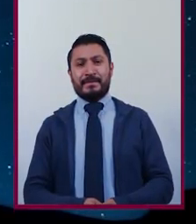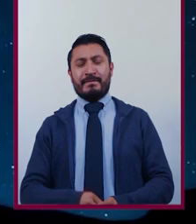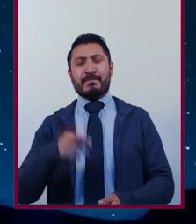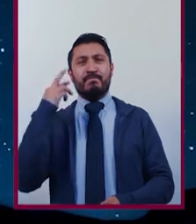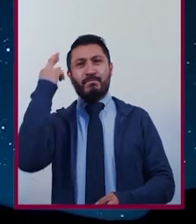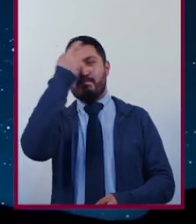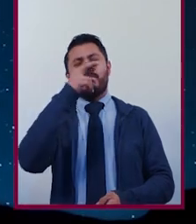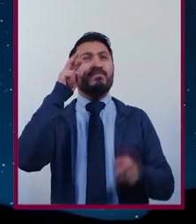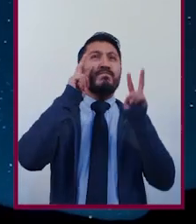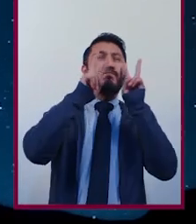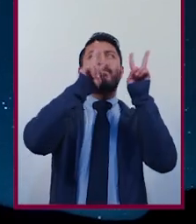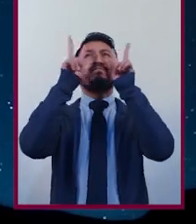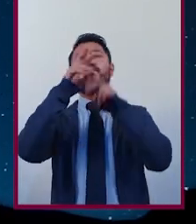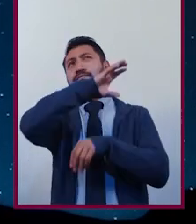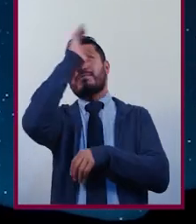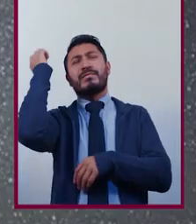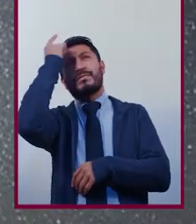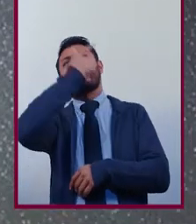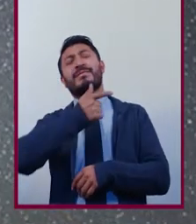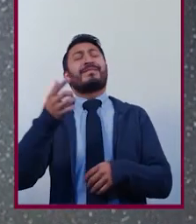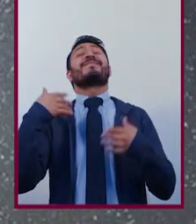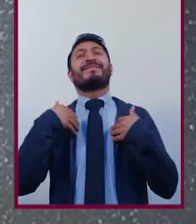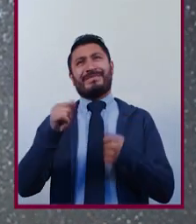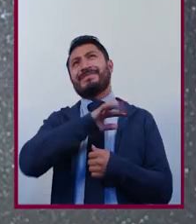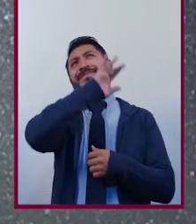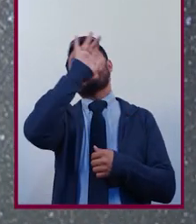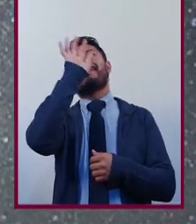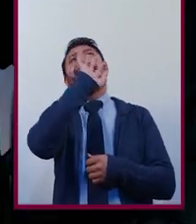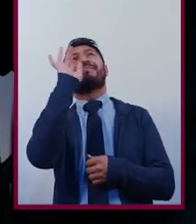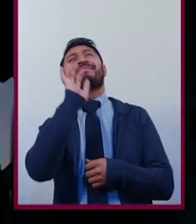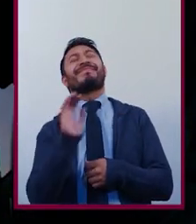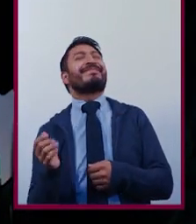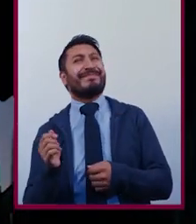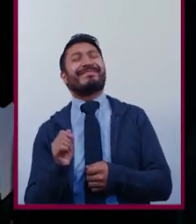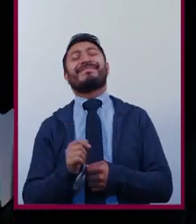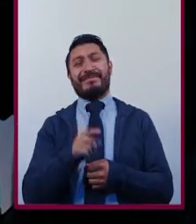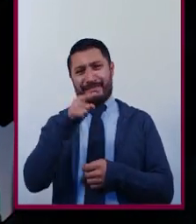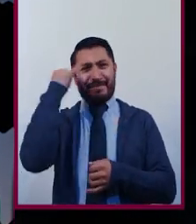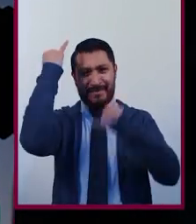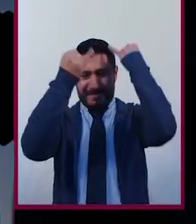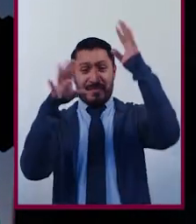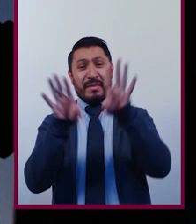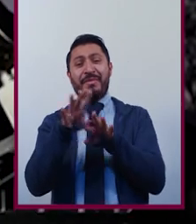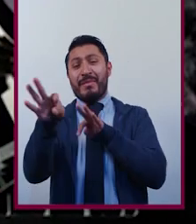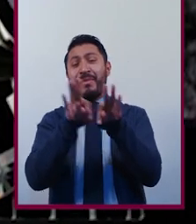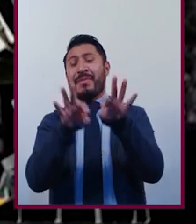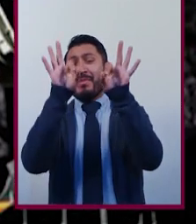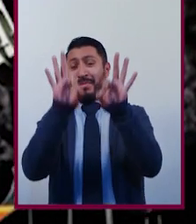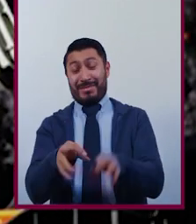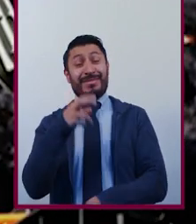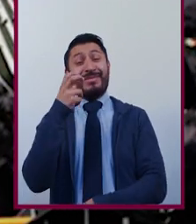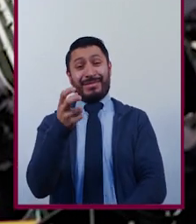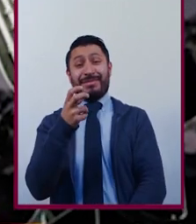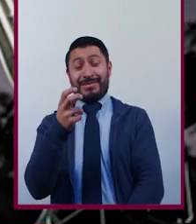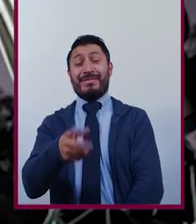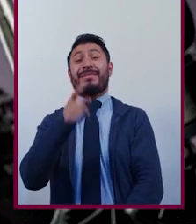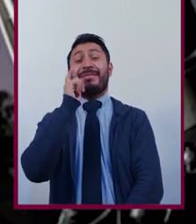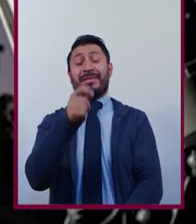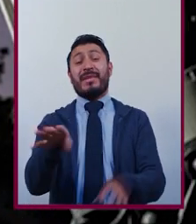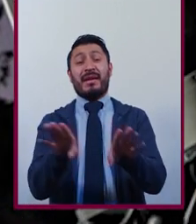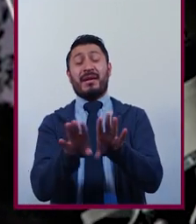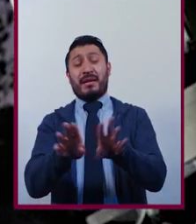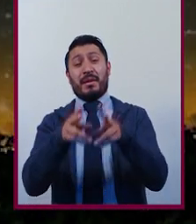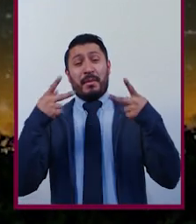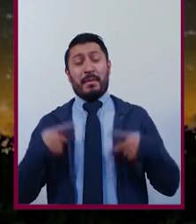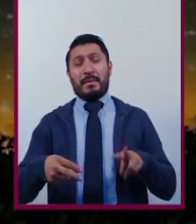Observar el cielo cada noche y saber leerlo, ¿te imaginas? Suena como el trabajo ideal, pues justo a eso se dedican